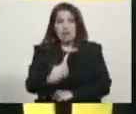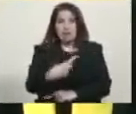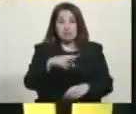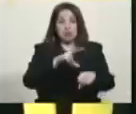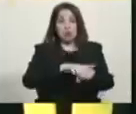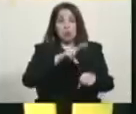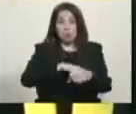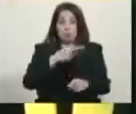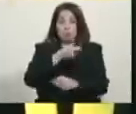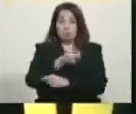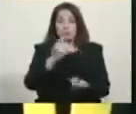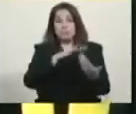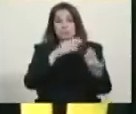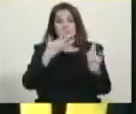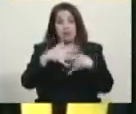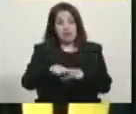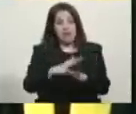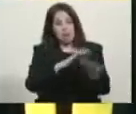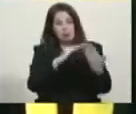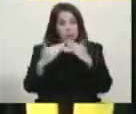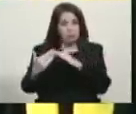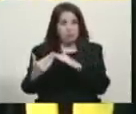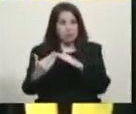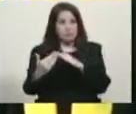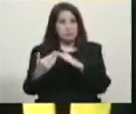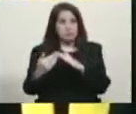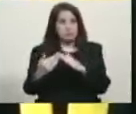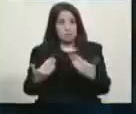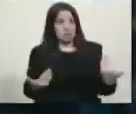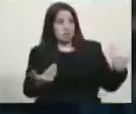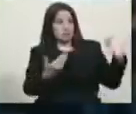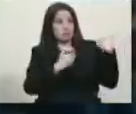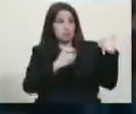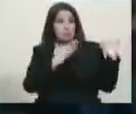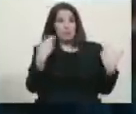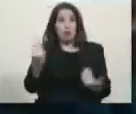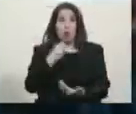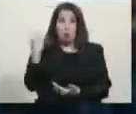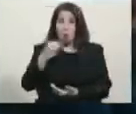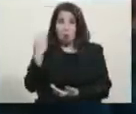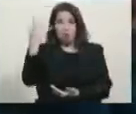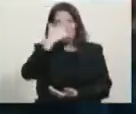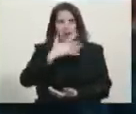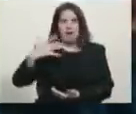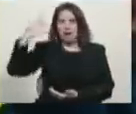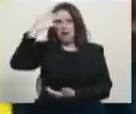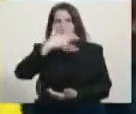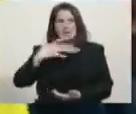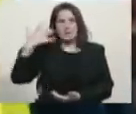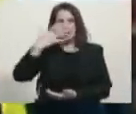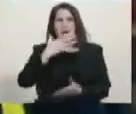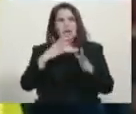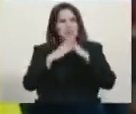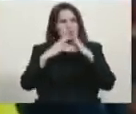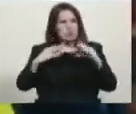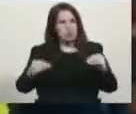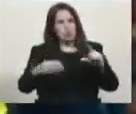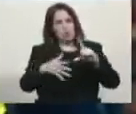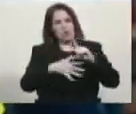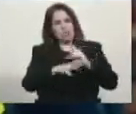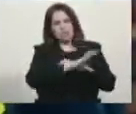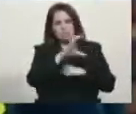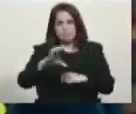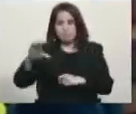médicos integrales comunitarios, recibir a los jóvenes de África, Asia, América Latina, incluso